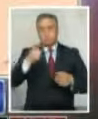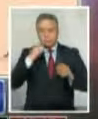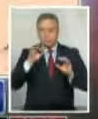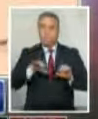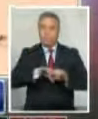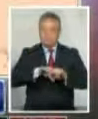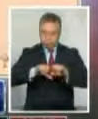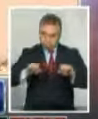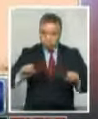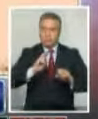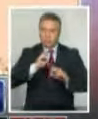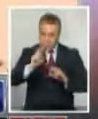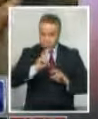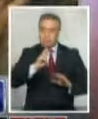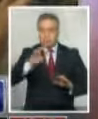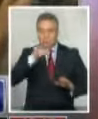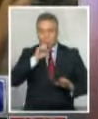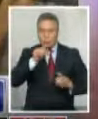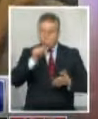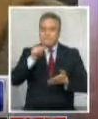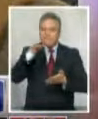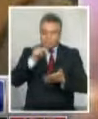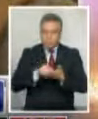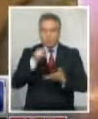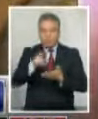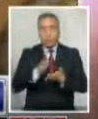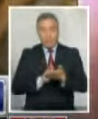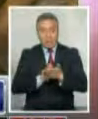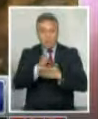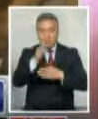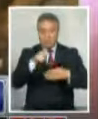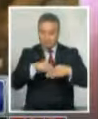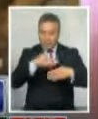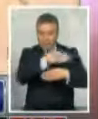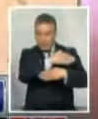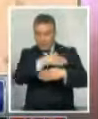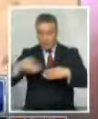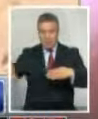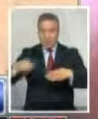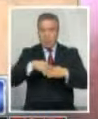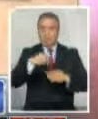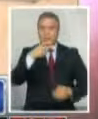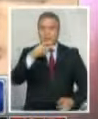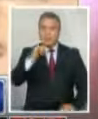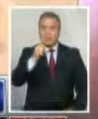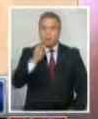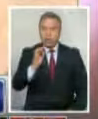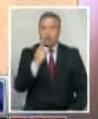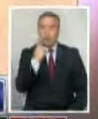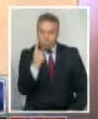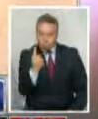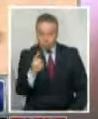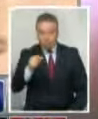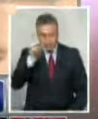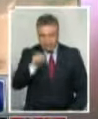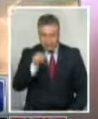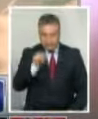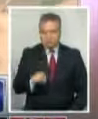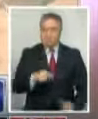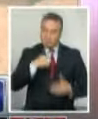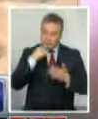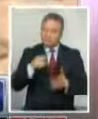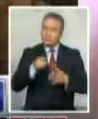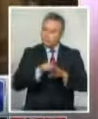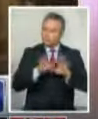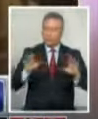de que el punto en el cual se inicia la línea de la Concordia es el hito 1. Entonces, desde ese punto de vista, esto está